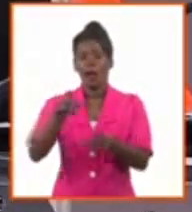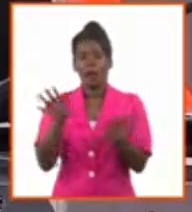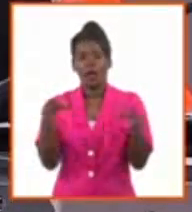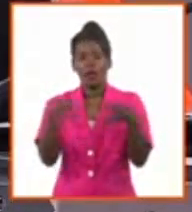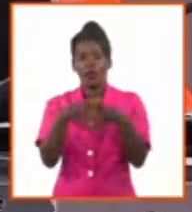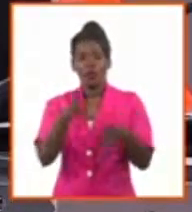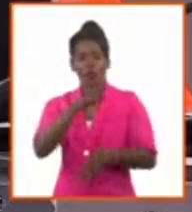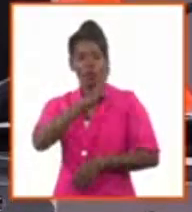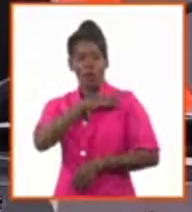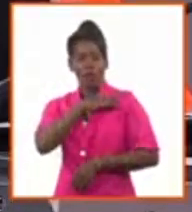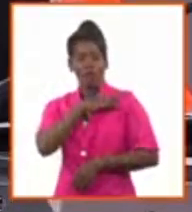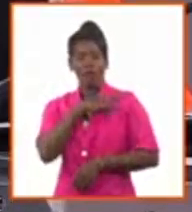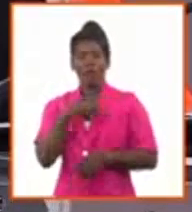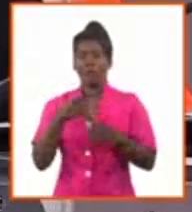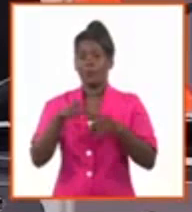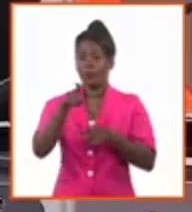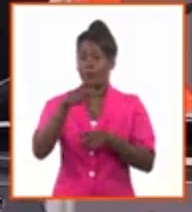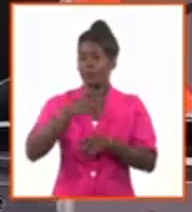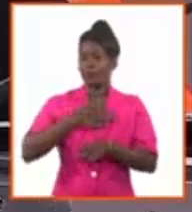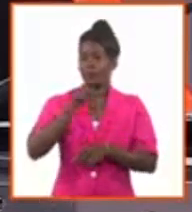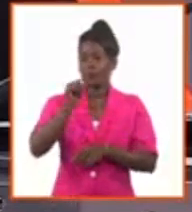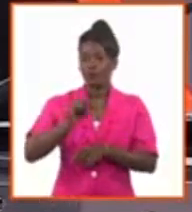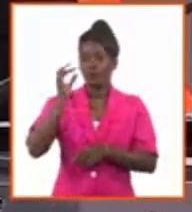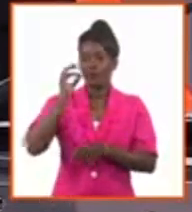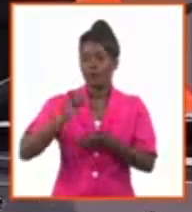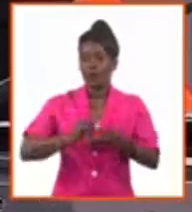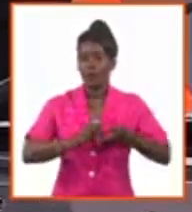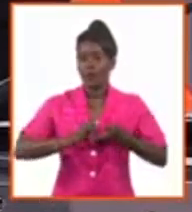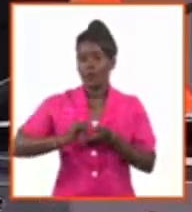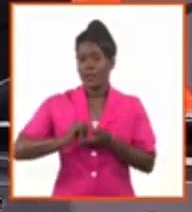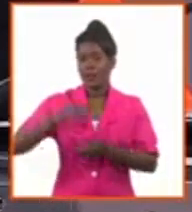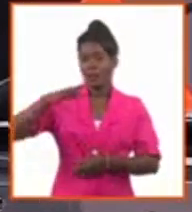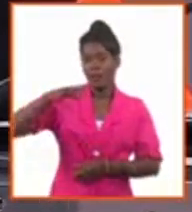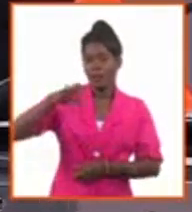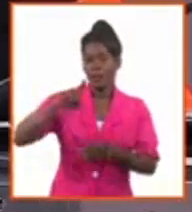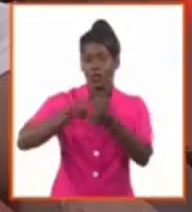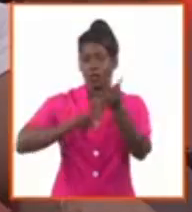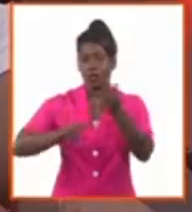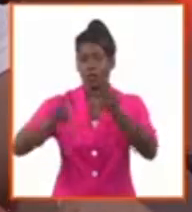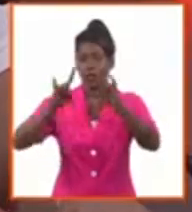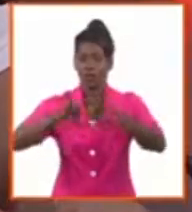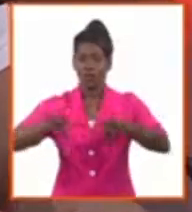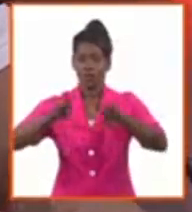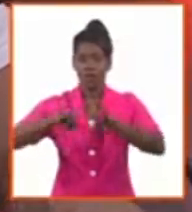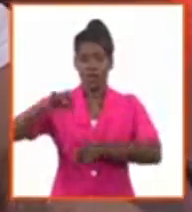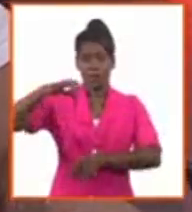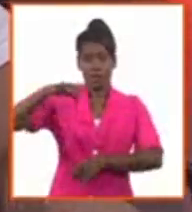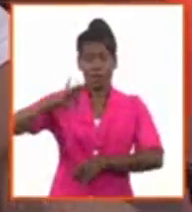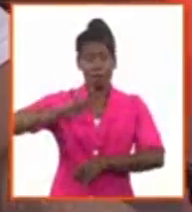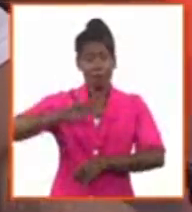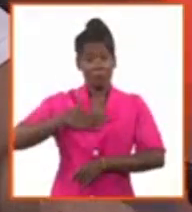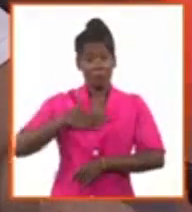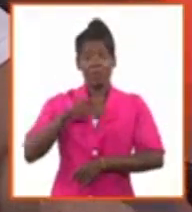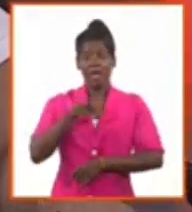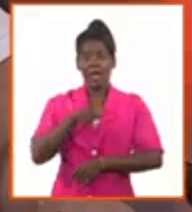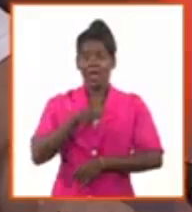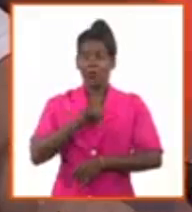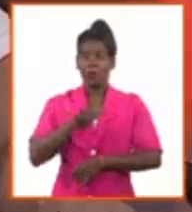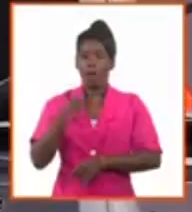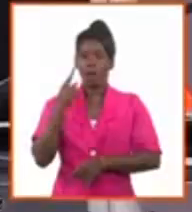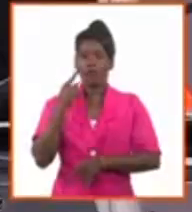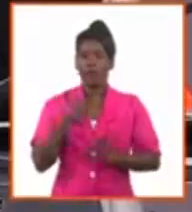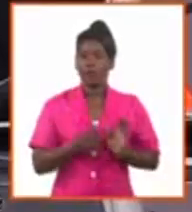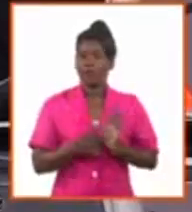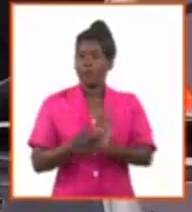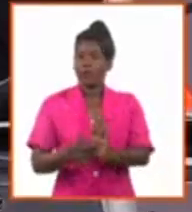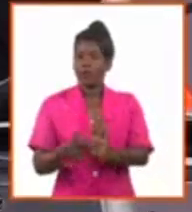presidenta de brigadas de Pinar del Río, pues ha venido Natalie, la Universidad de Pinar del Río, pues representada en